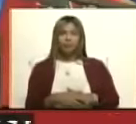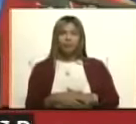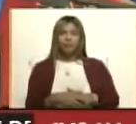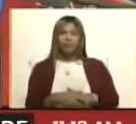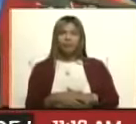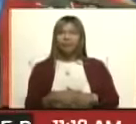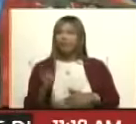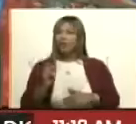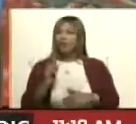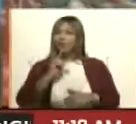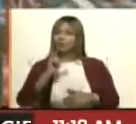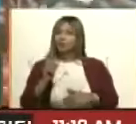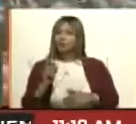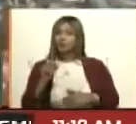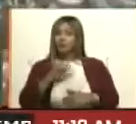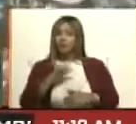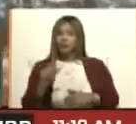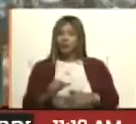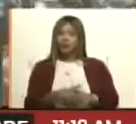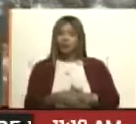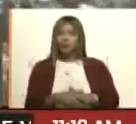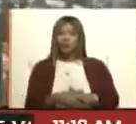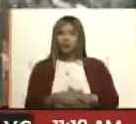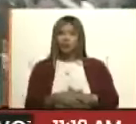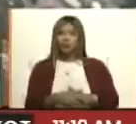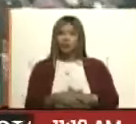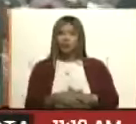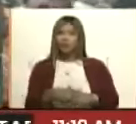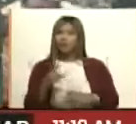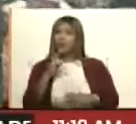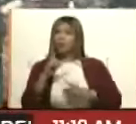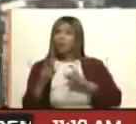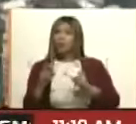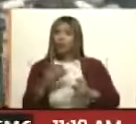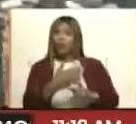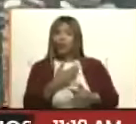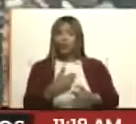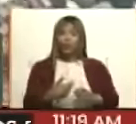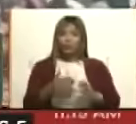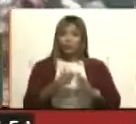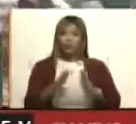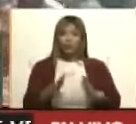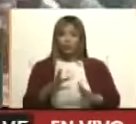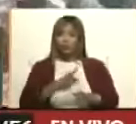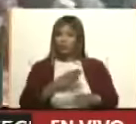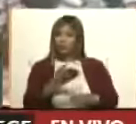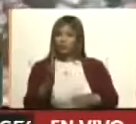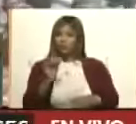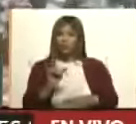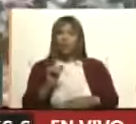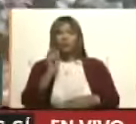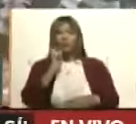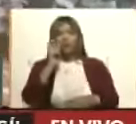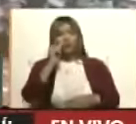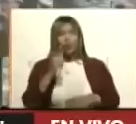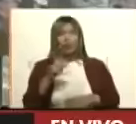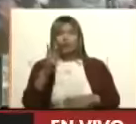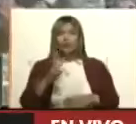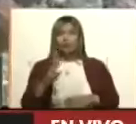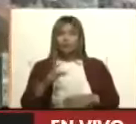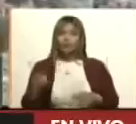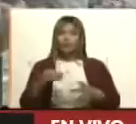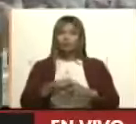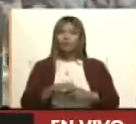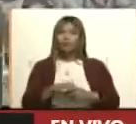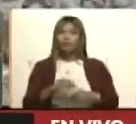que no le consulten al soberano, que no le consulten al dueño de la casa, que son ustedes, venezolanos, venezolanas, miembros de la